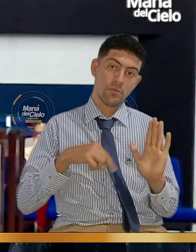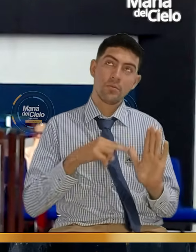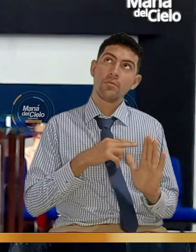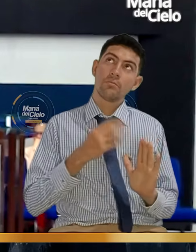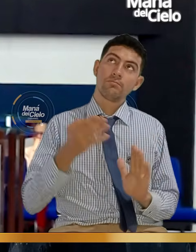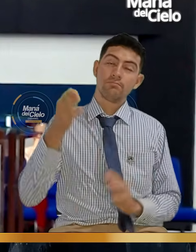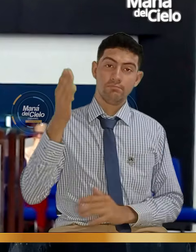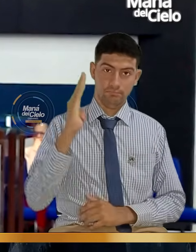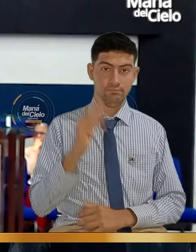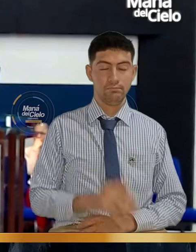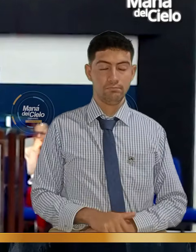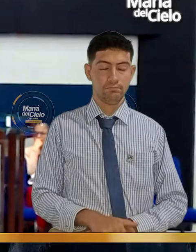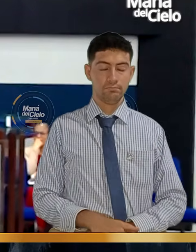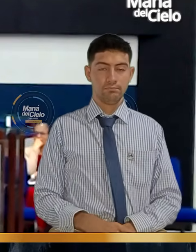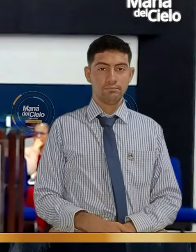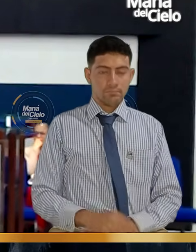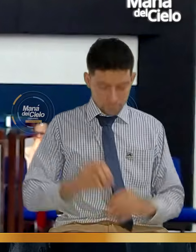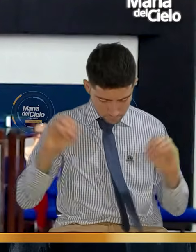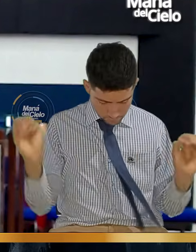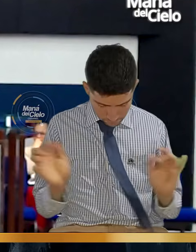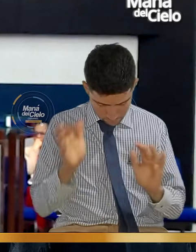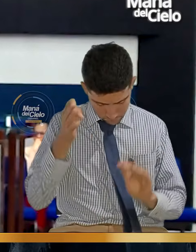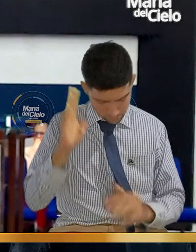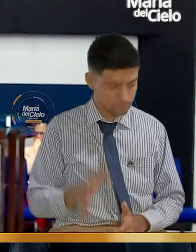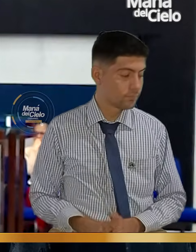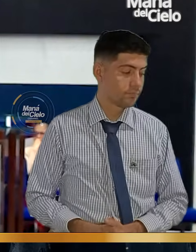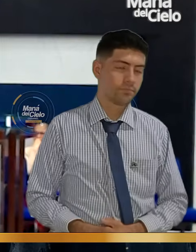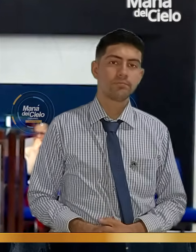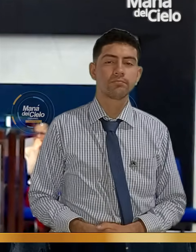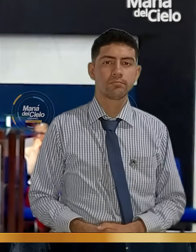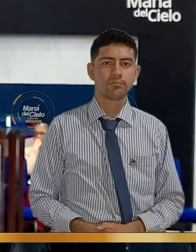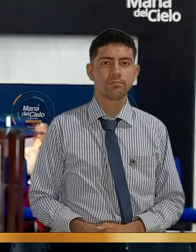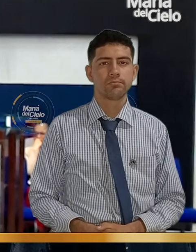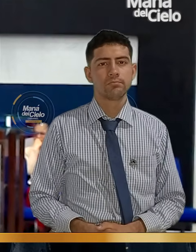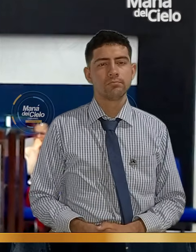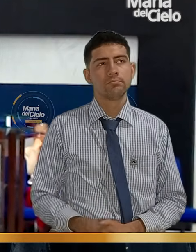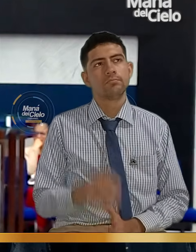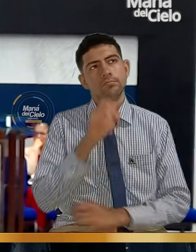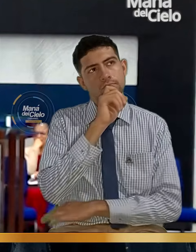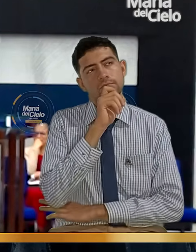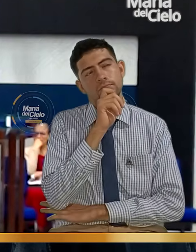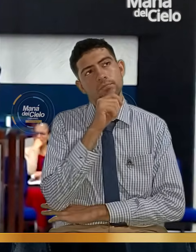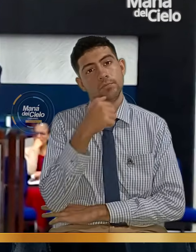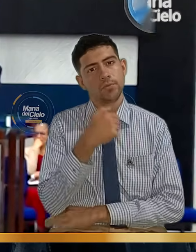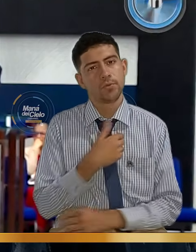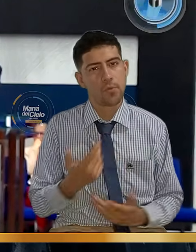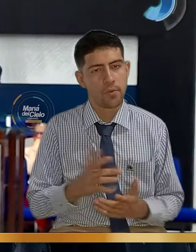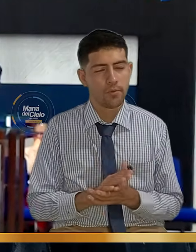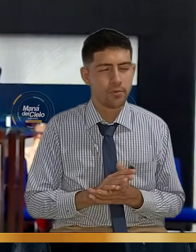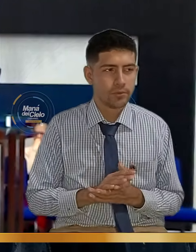tablas sin calculadora y con la regla de la mamá al lado. Y eso era